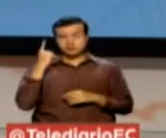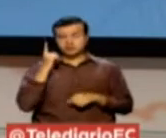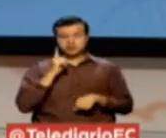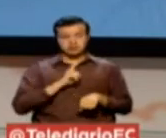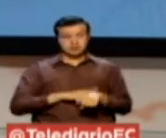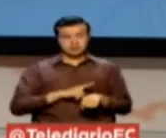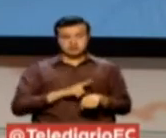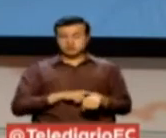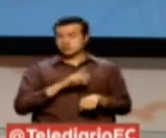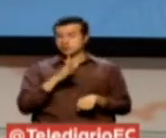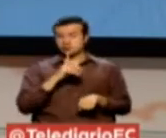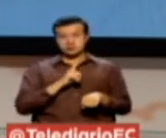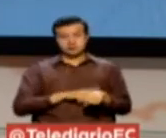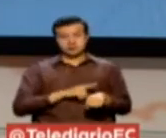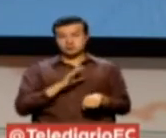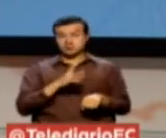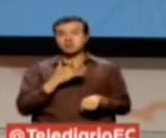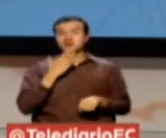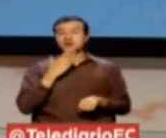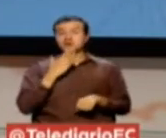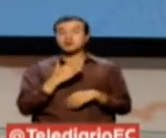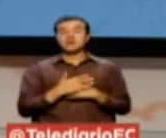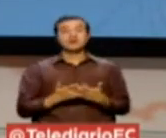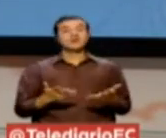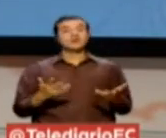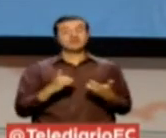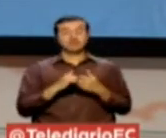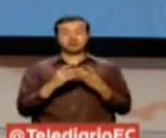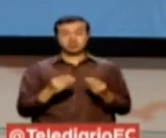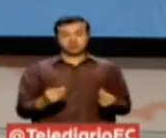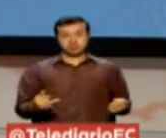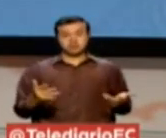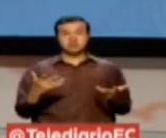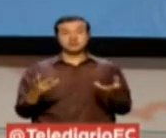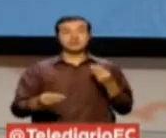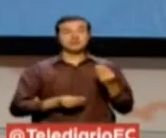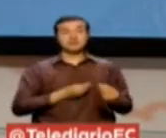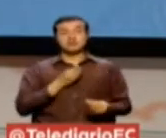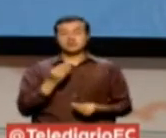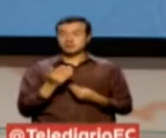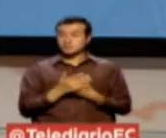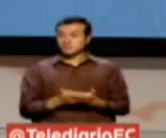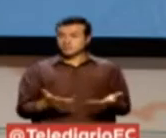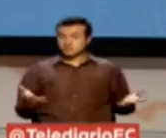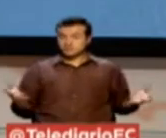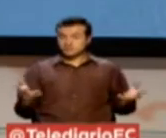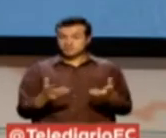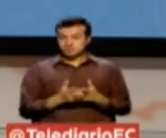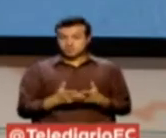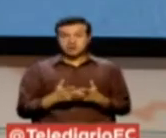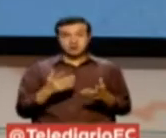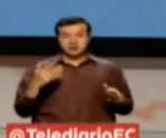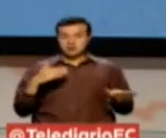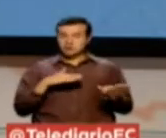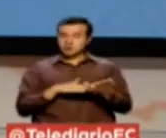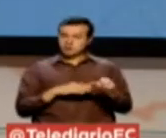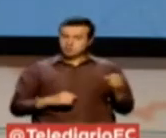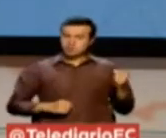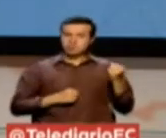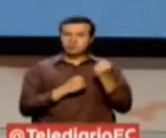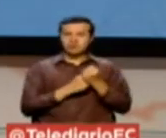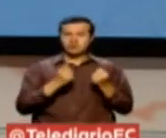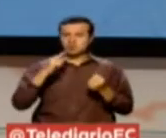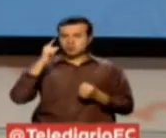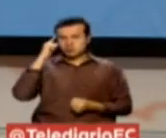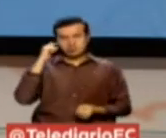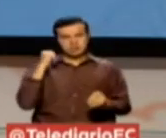tiempo para resolverlos, ¿no? Para eso tendría que haber un apoyo total por parte del